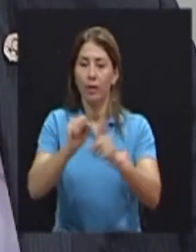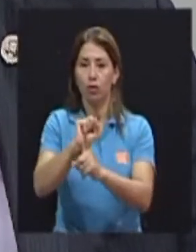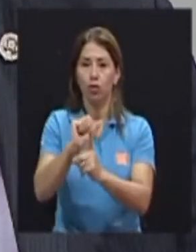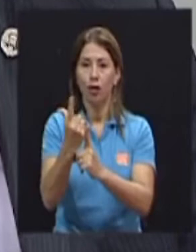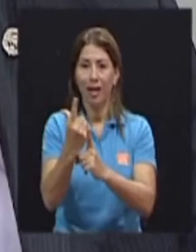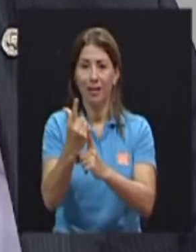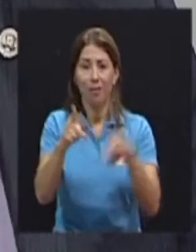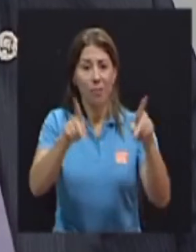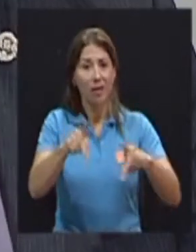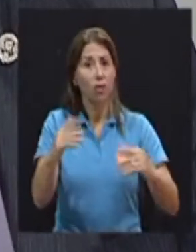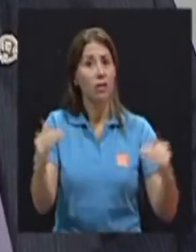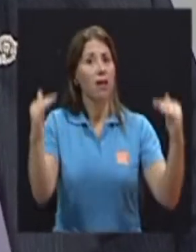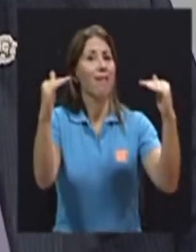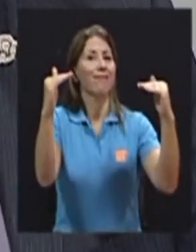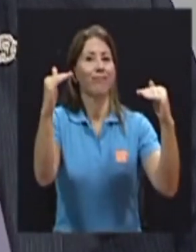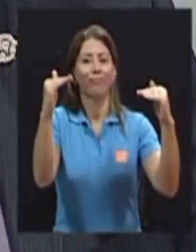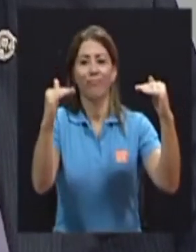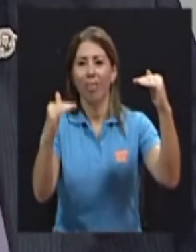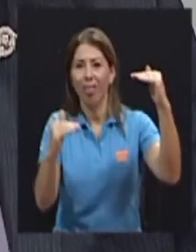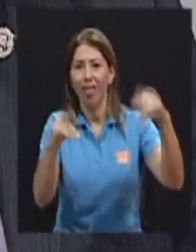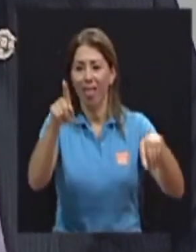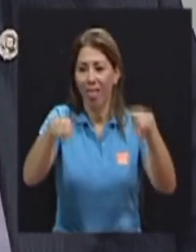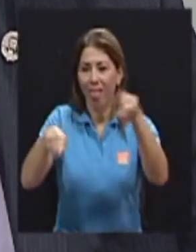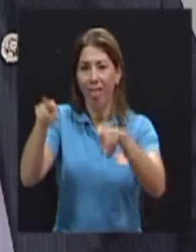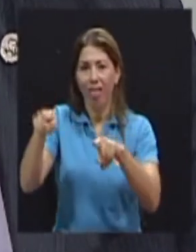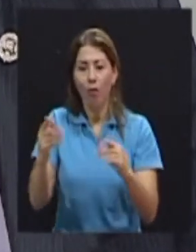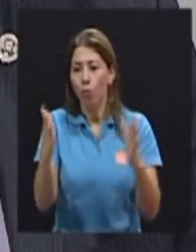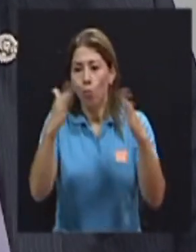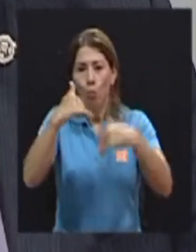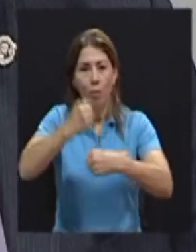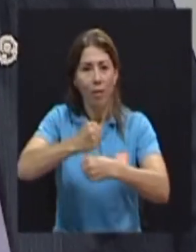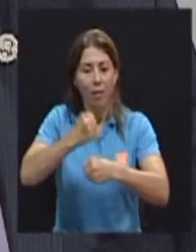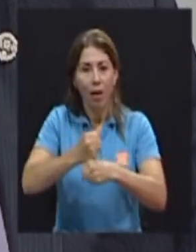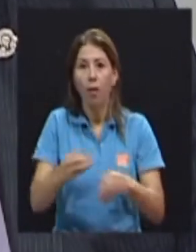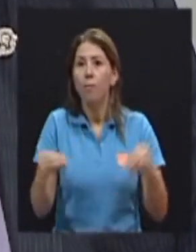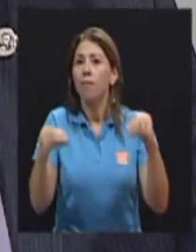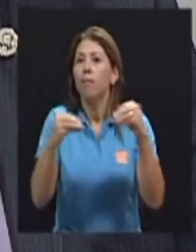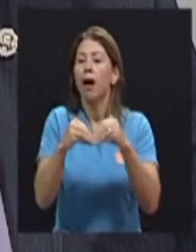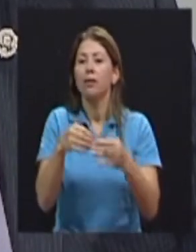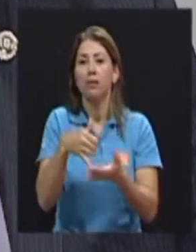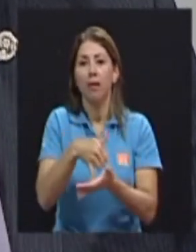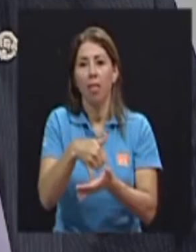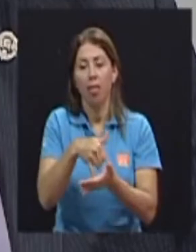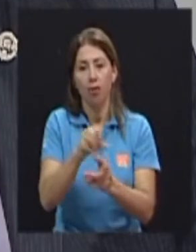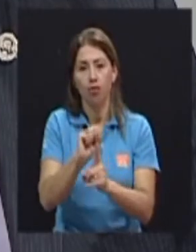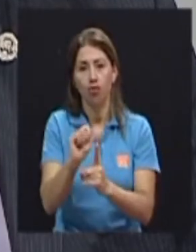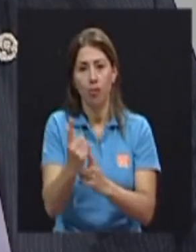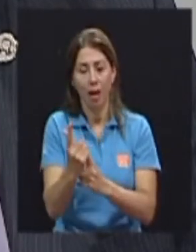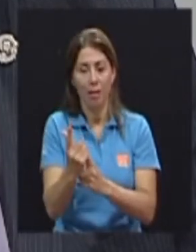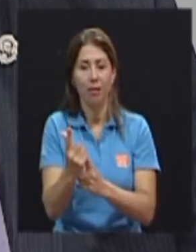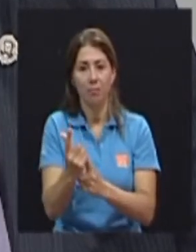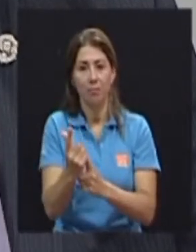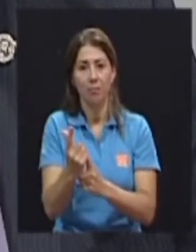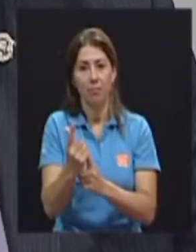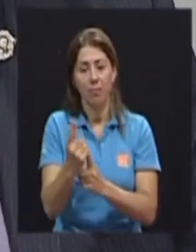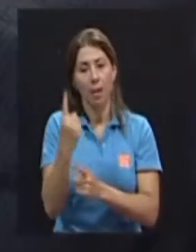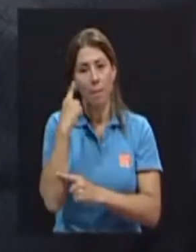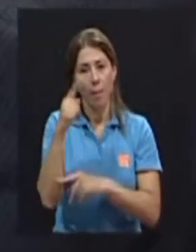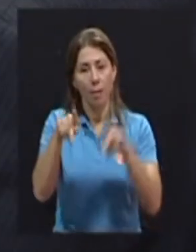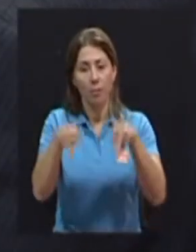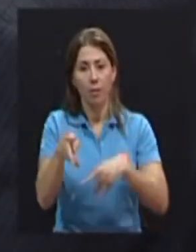muy serios, donde hay problemas de desempleo y donde hay una altísima vulnerabilidad social para los